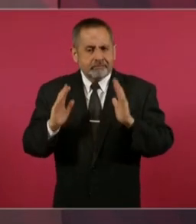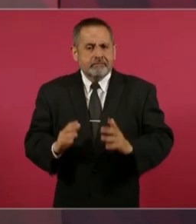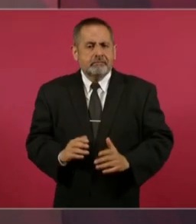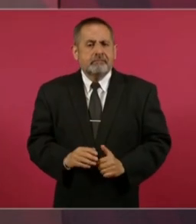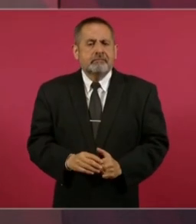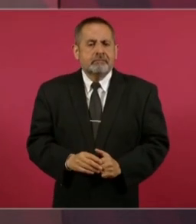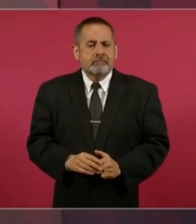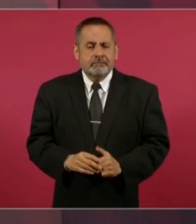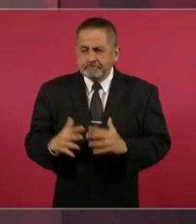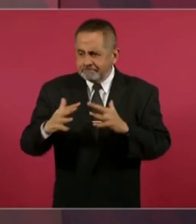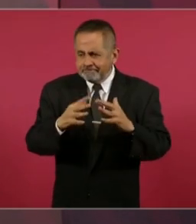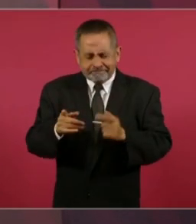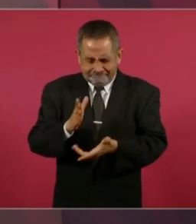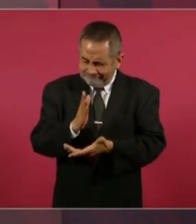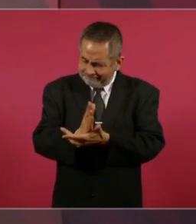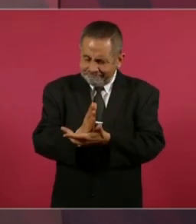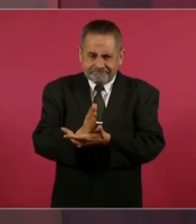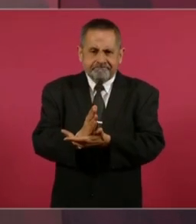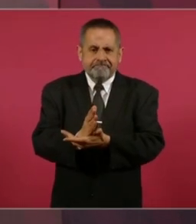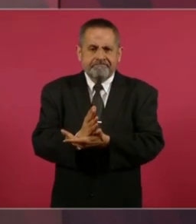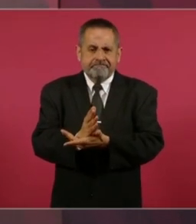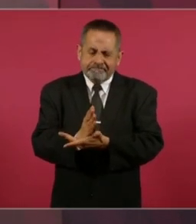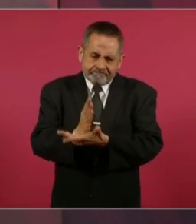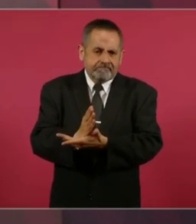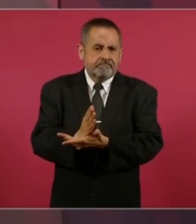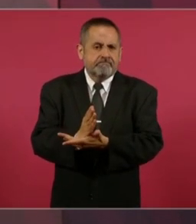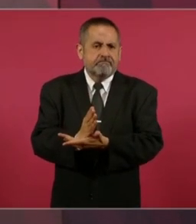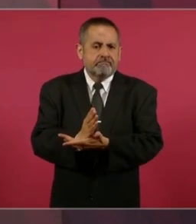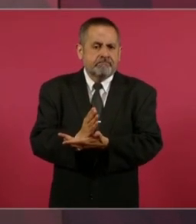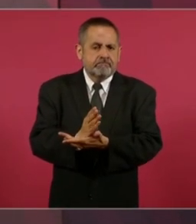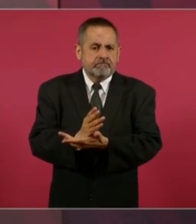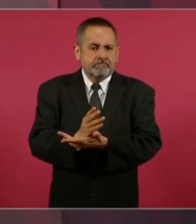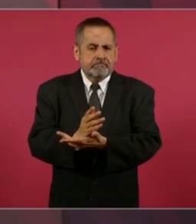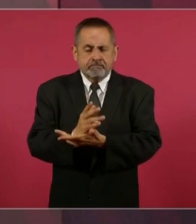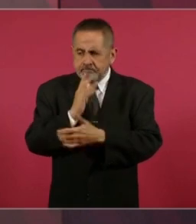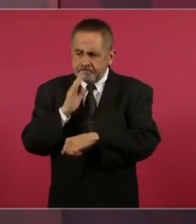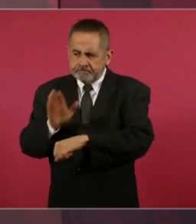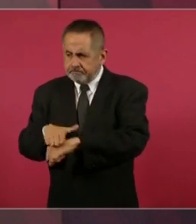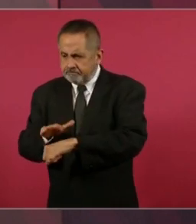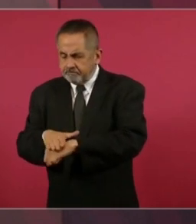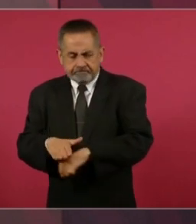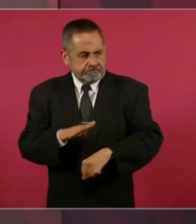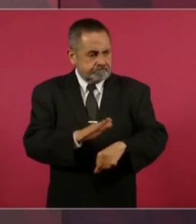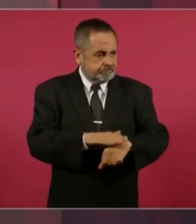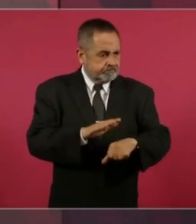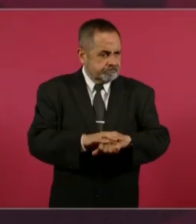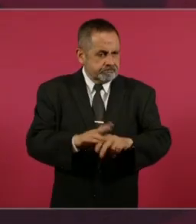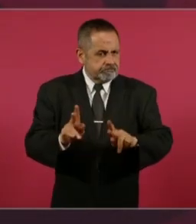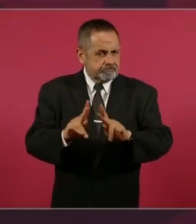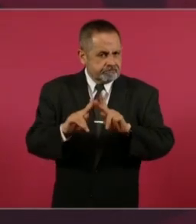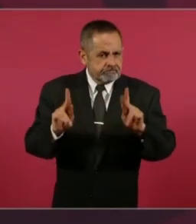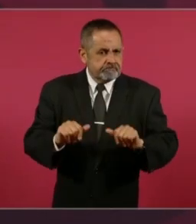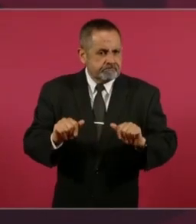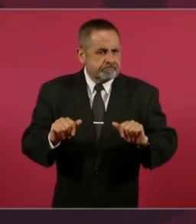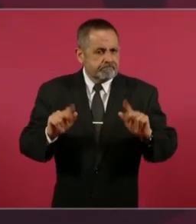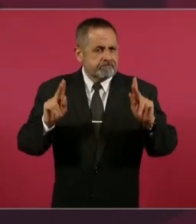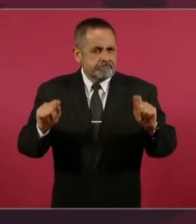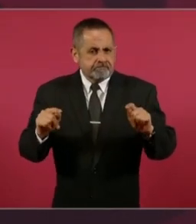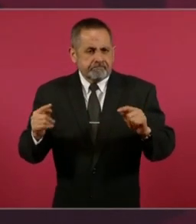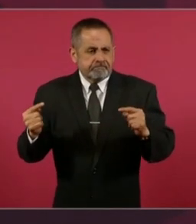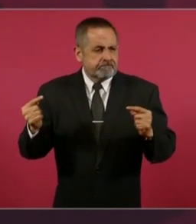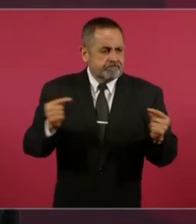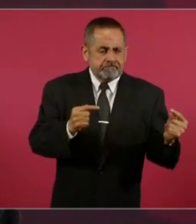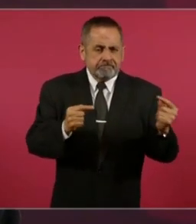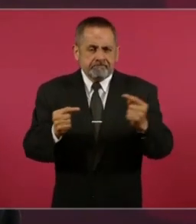detenga la guerra declare el cese a